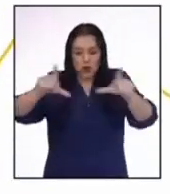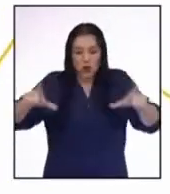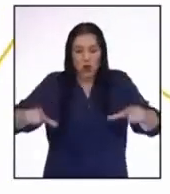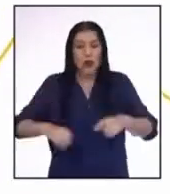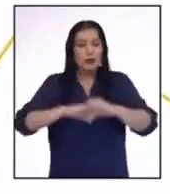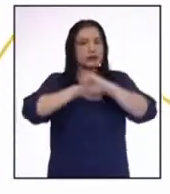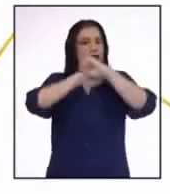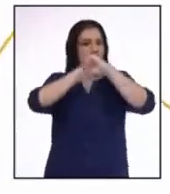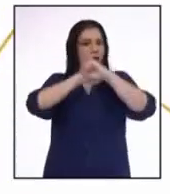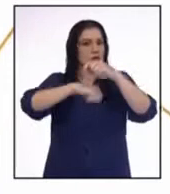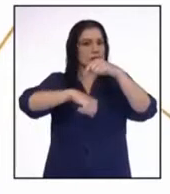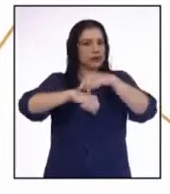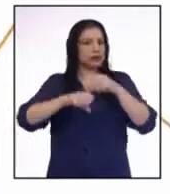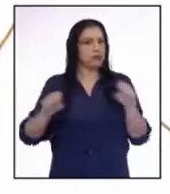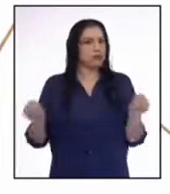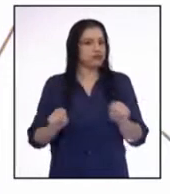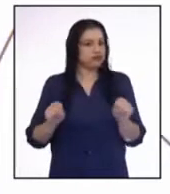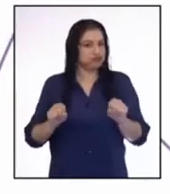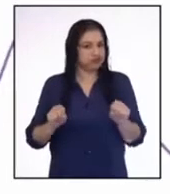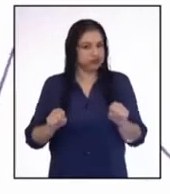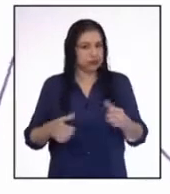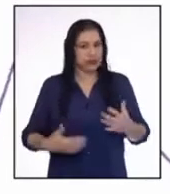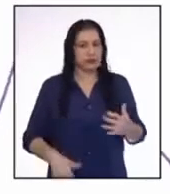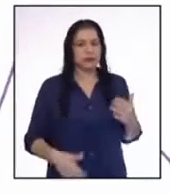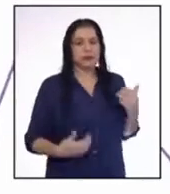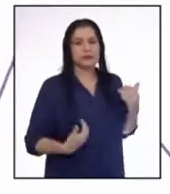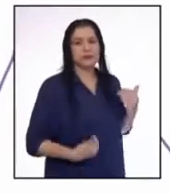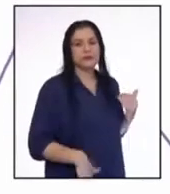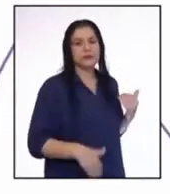sismos.